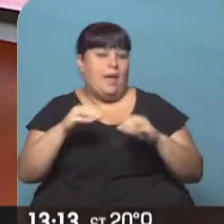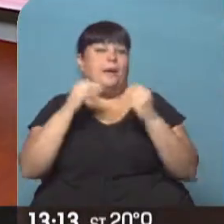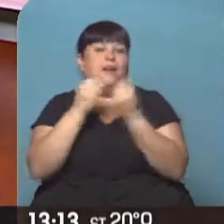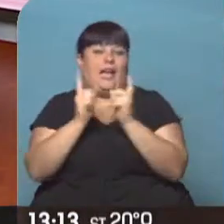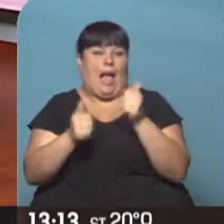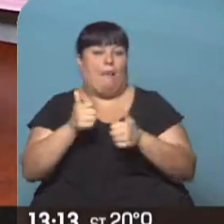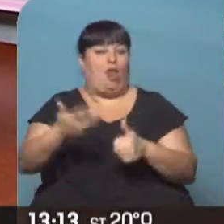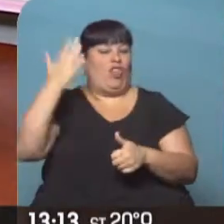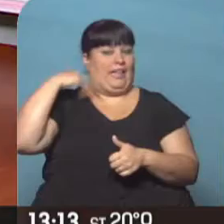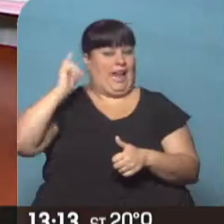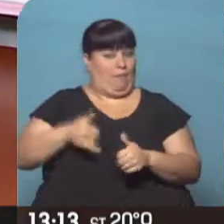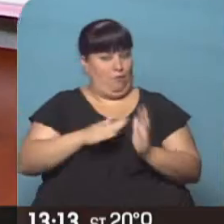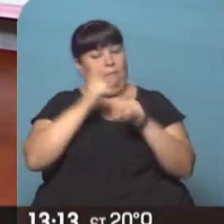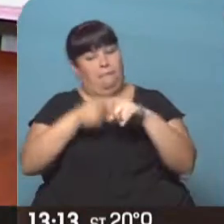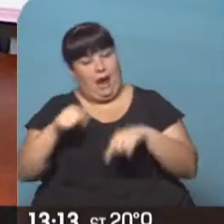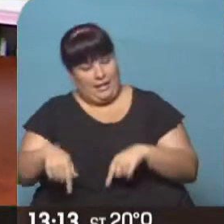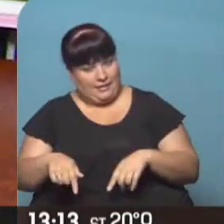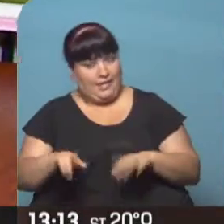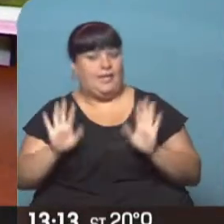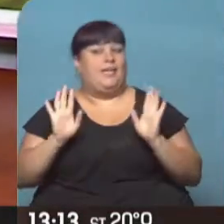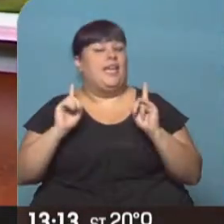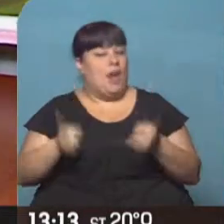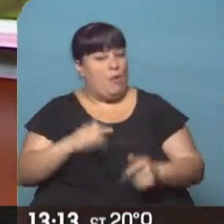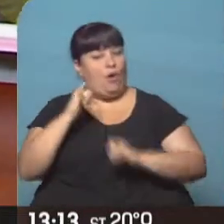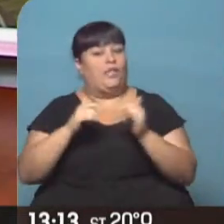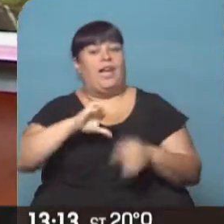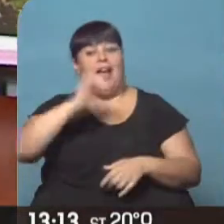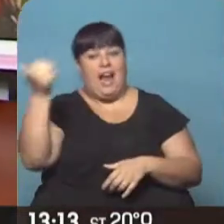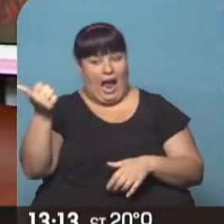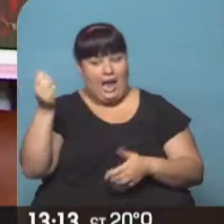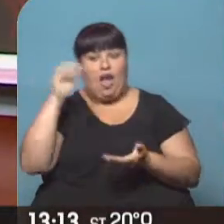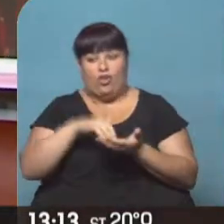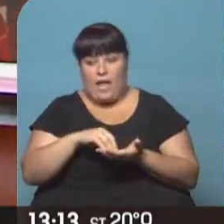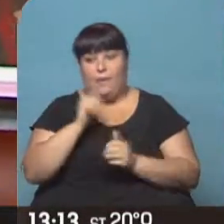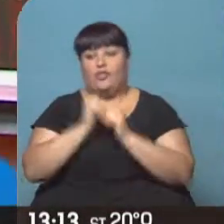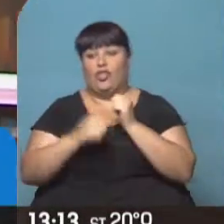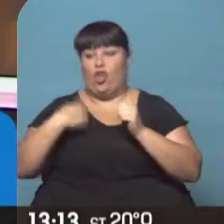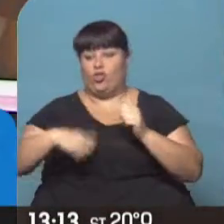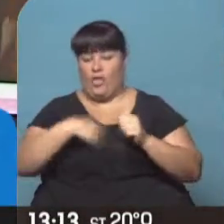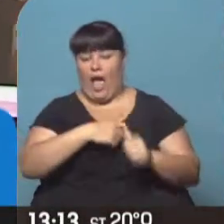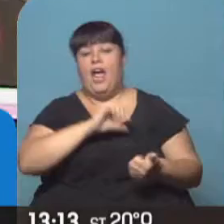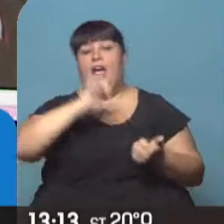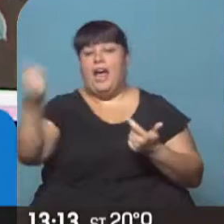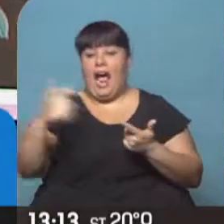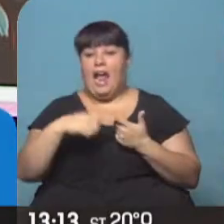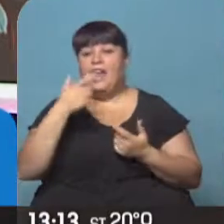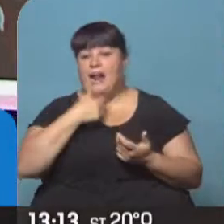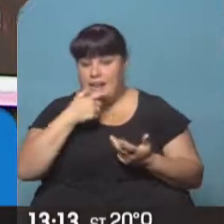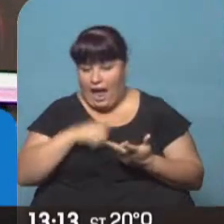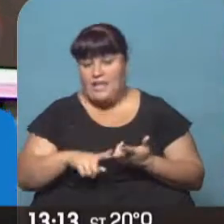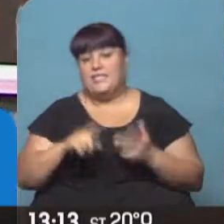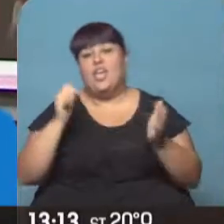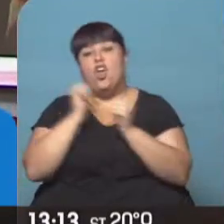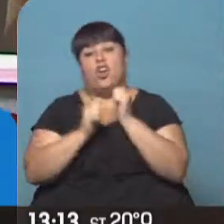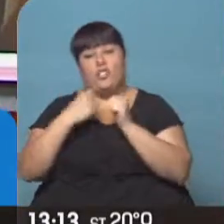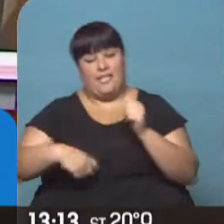torneo anterior donde salió campeón. No podemos dejar de lado lo que fue la victoria otra vez de Rosario Central, la victoria de Racing, la de Central